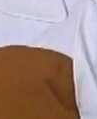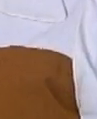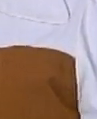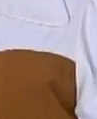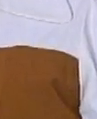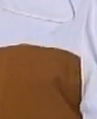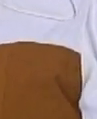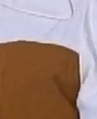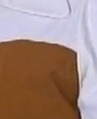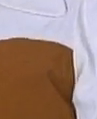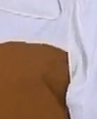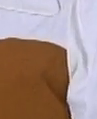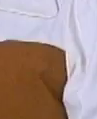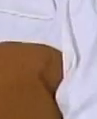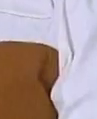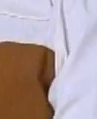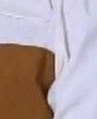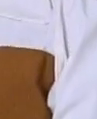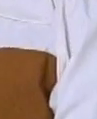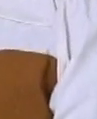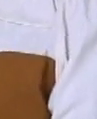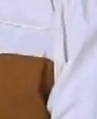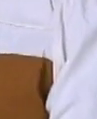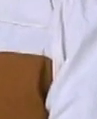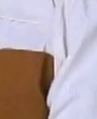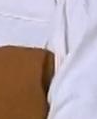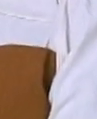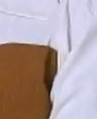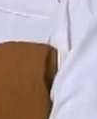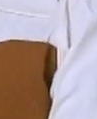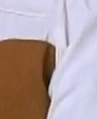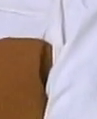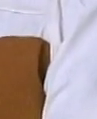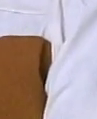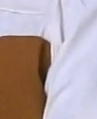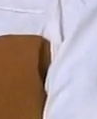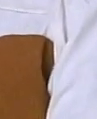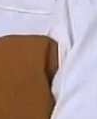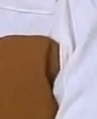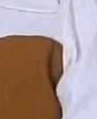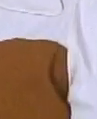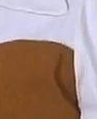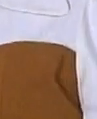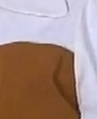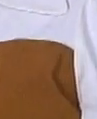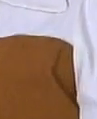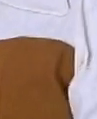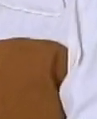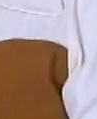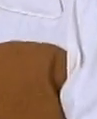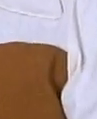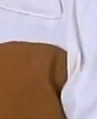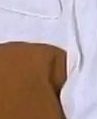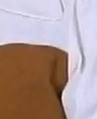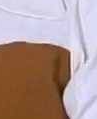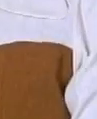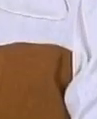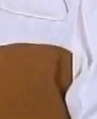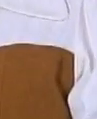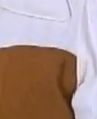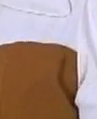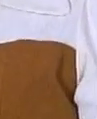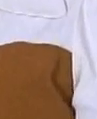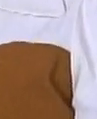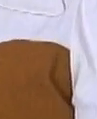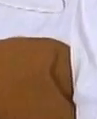Hola a todos, bienvenidos a una nueva emisión del programa Entrevista del canal Cubavisión Internacional. Esta vez tengo el gusto de